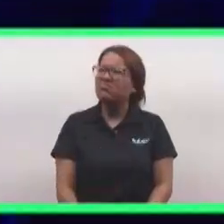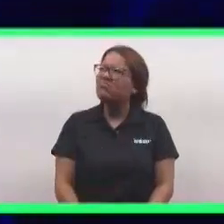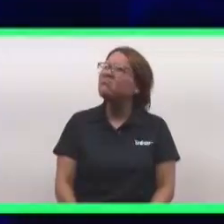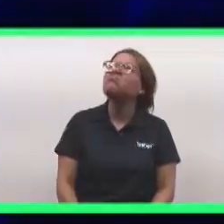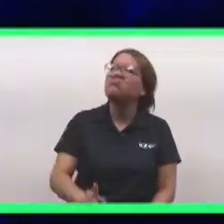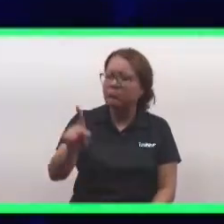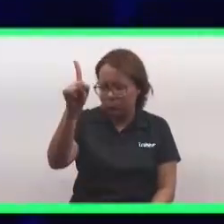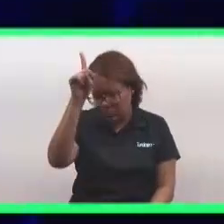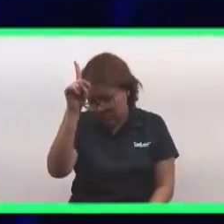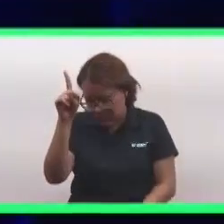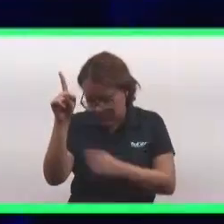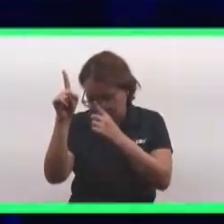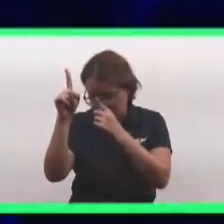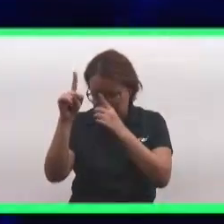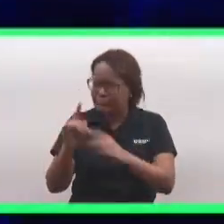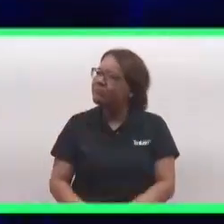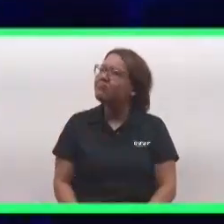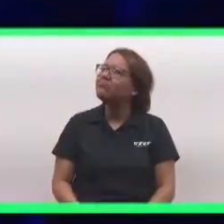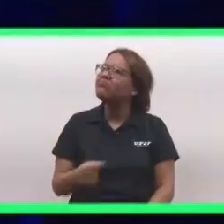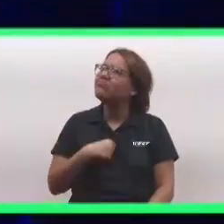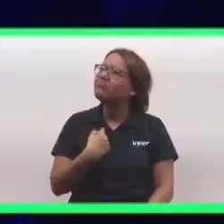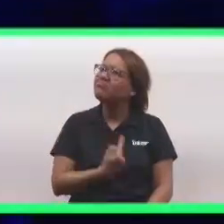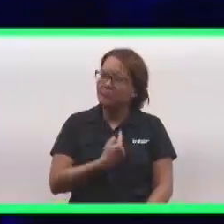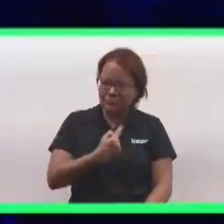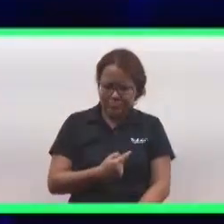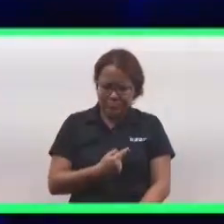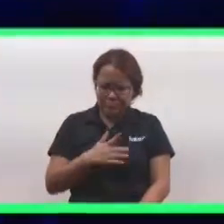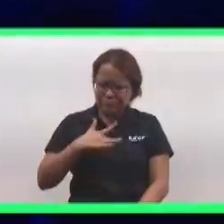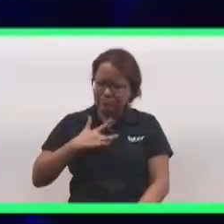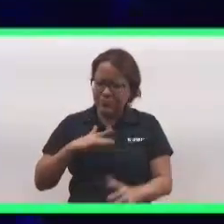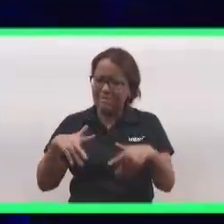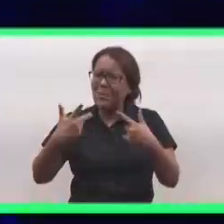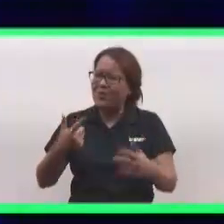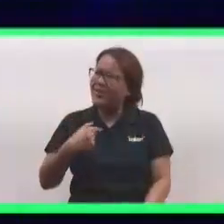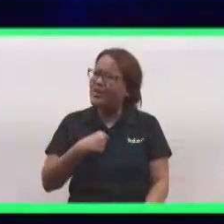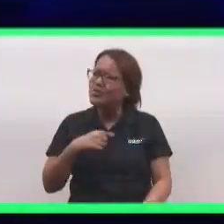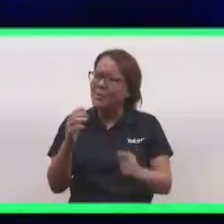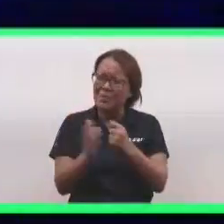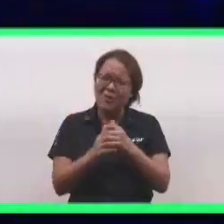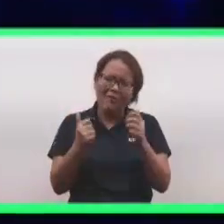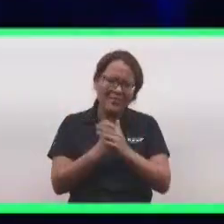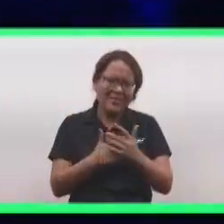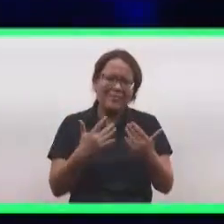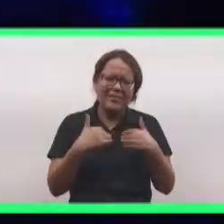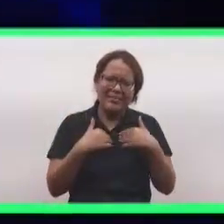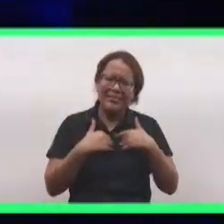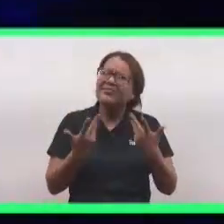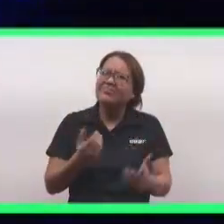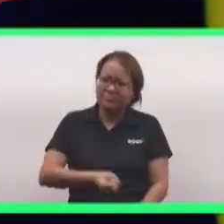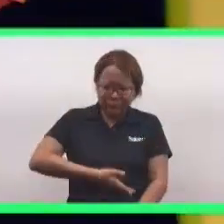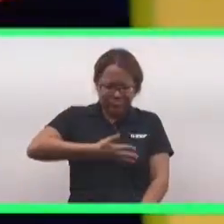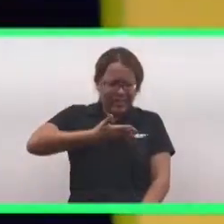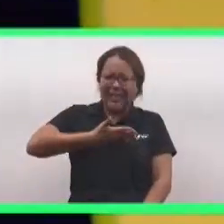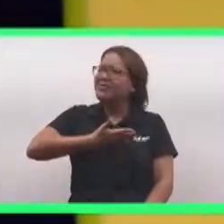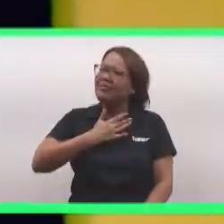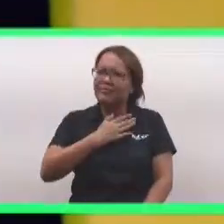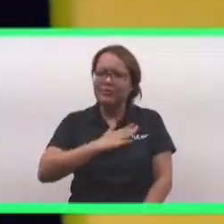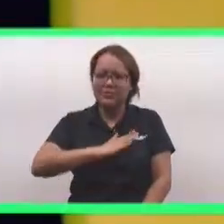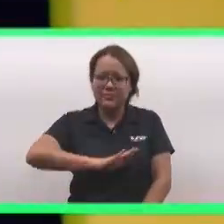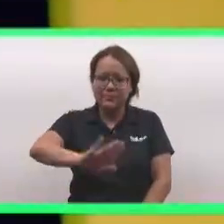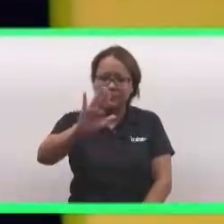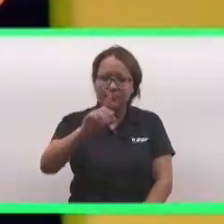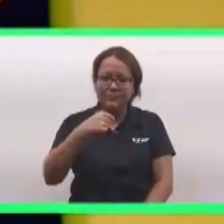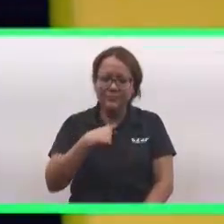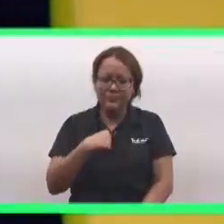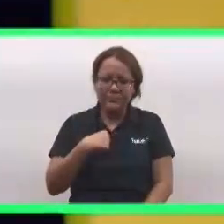Señor, ¿por qué me siento solo? ¿Por qué estoy en el desierto? ¿Por qué nada me llena? ¿Por qué estoy en esta situación